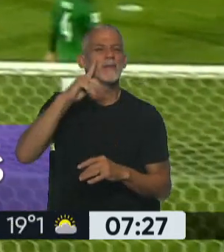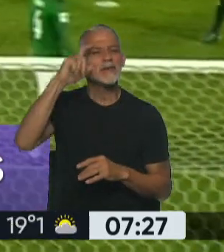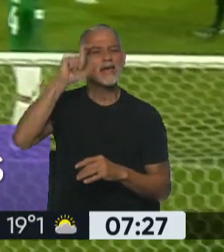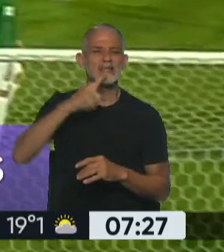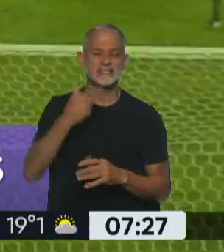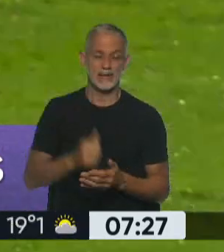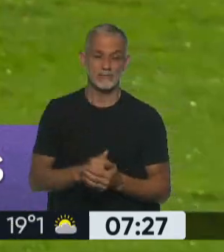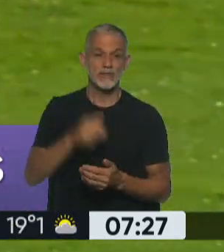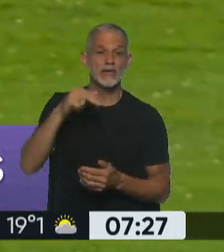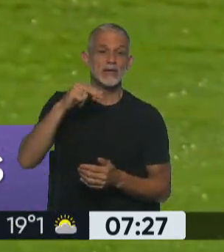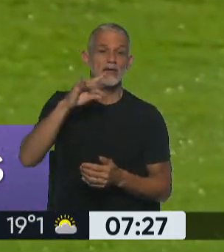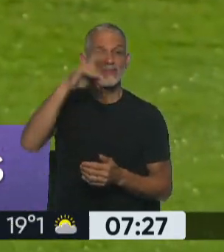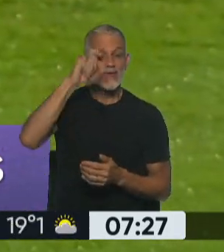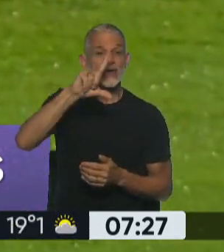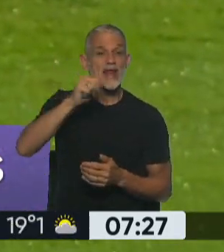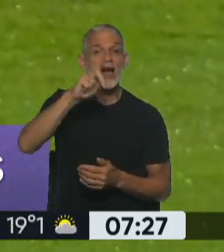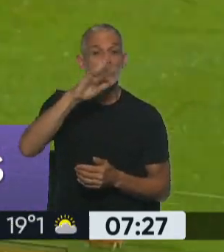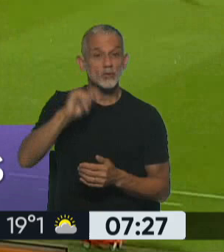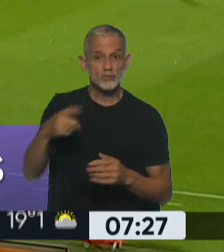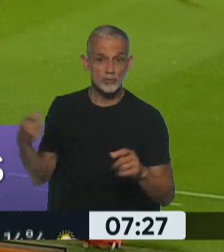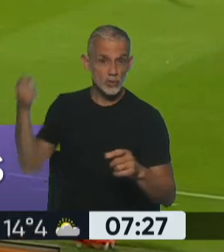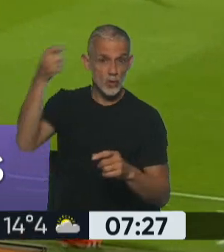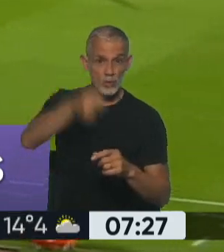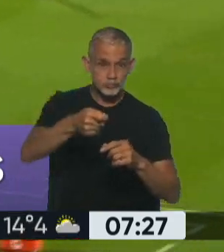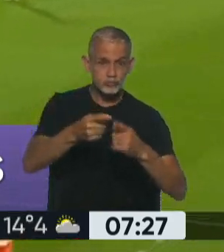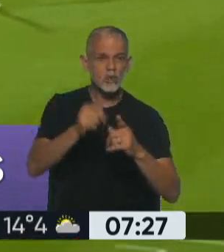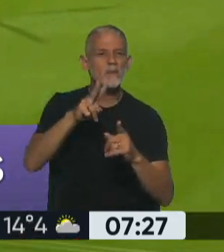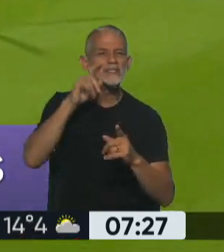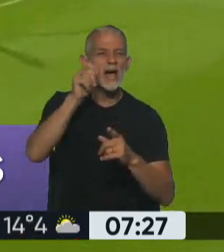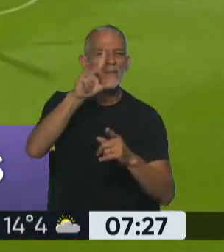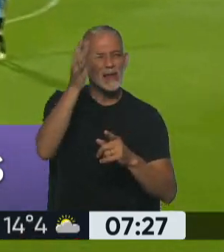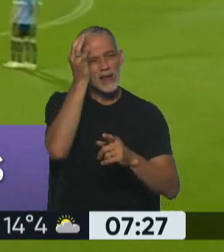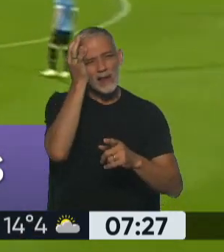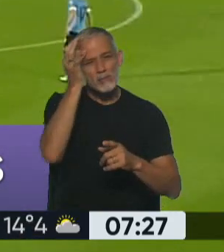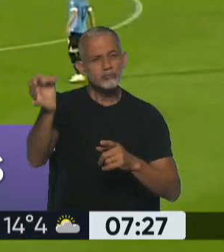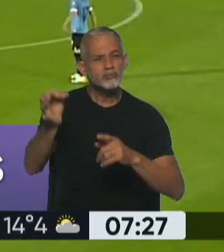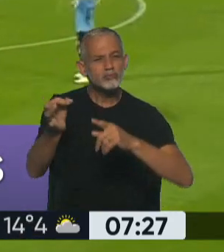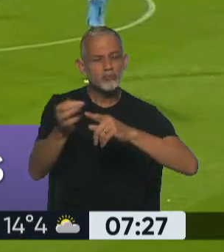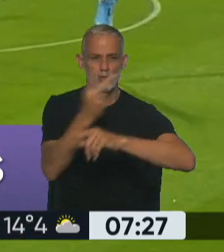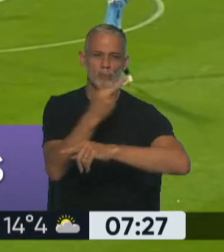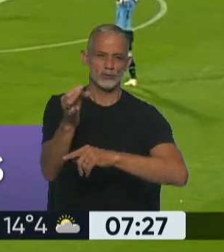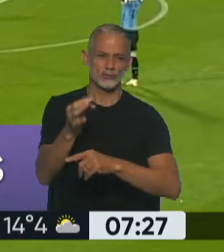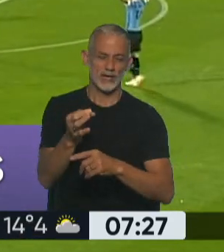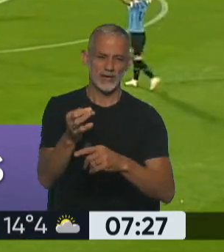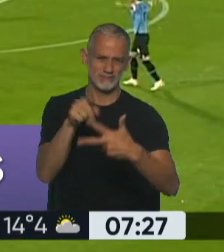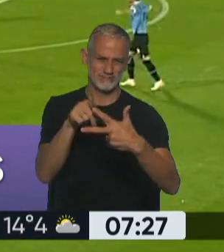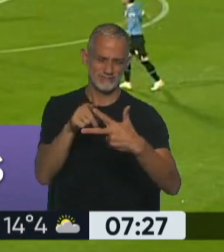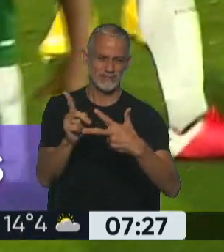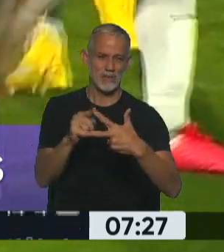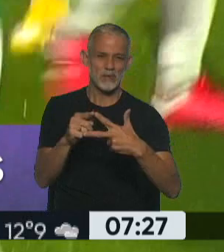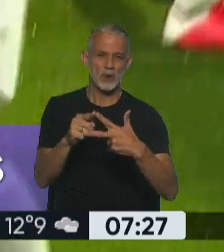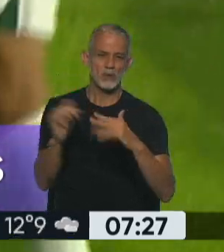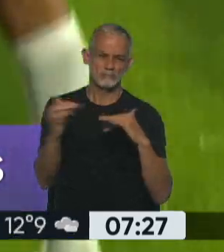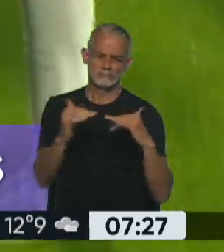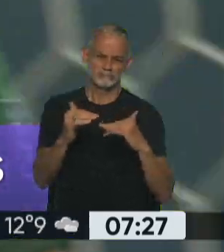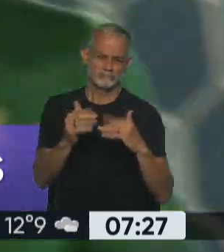Nico de la Cruz, el centro, la habilitación para que Villamil de esta manera marque el 2-0. Era la Celeste la que mandaba